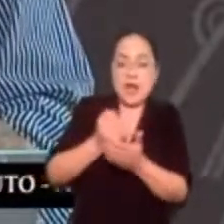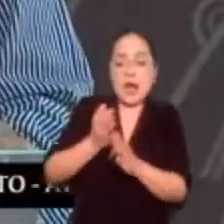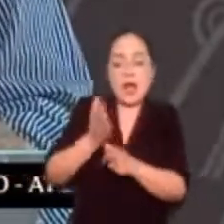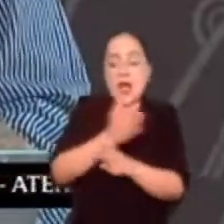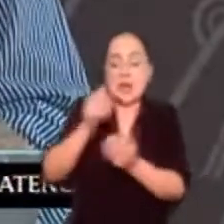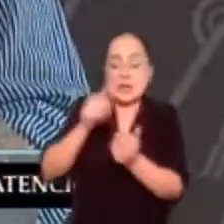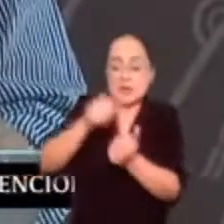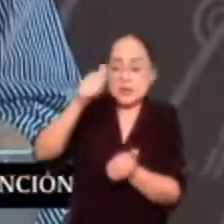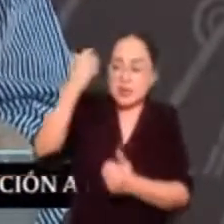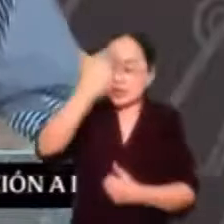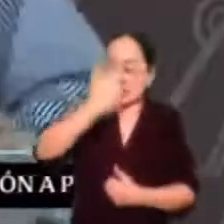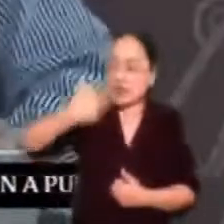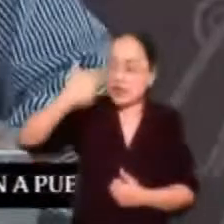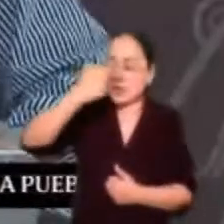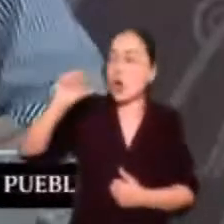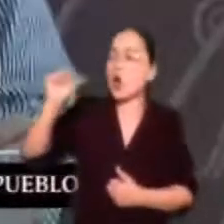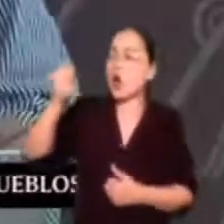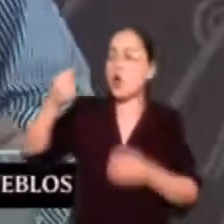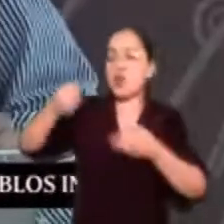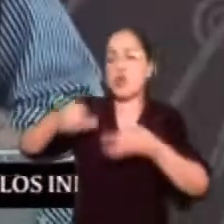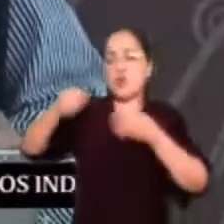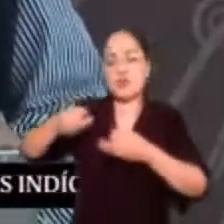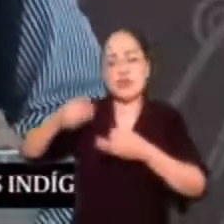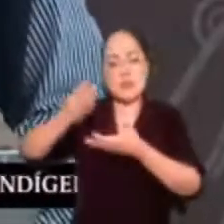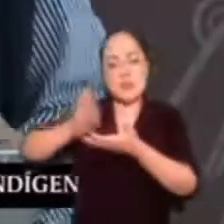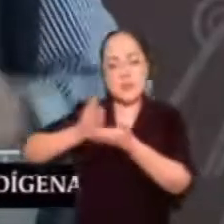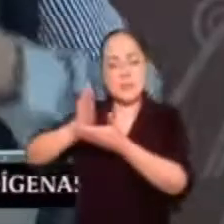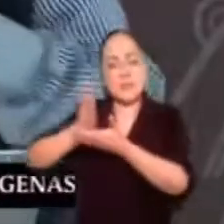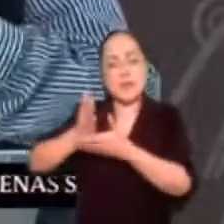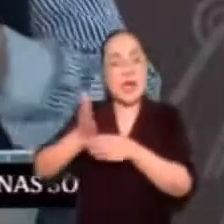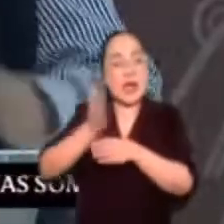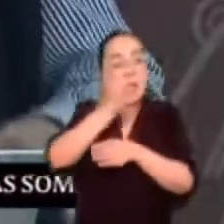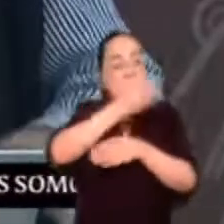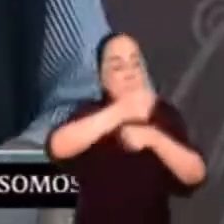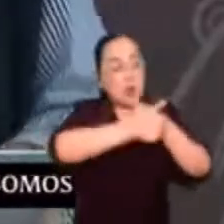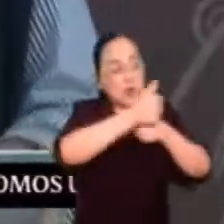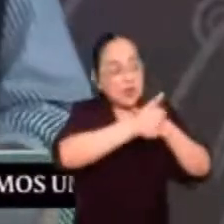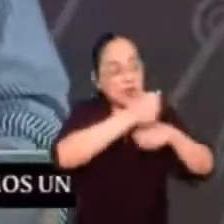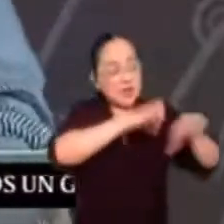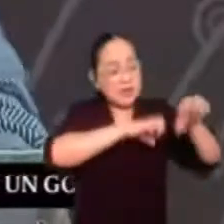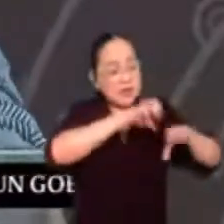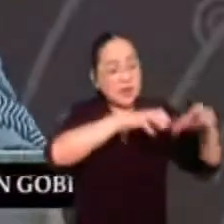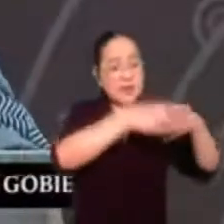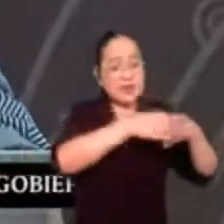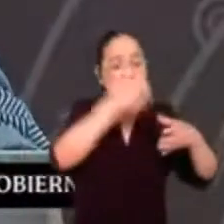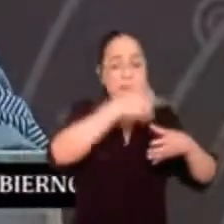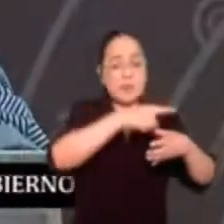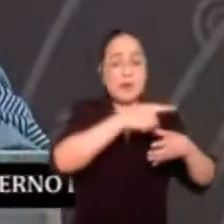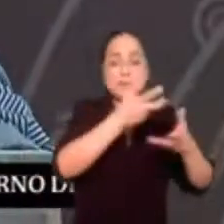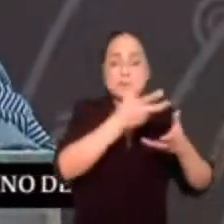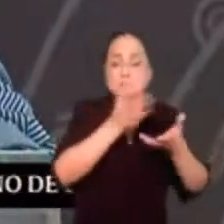despacho externo que resulte de una licitación pública. A mí los 4 años me tocó hacerlo y se hizo.